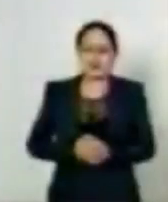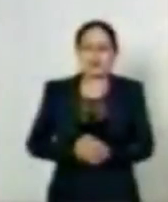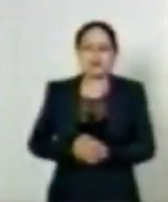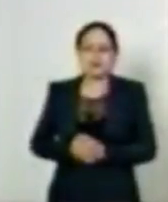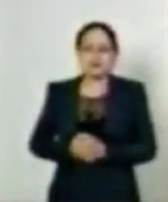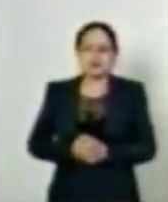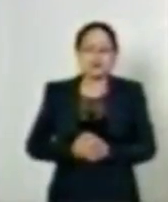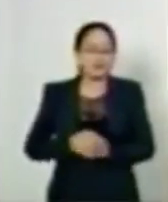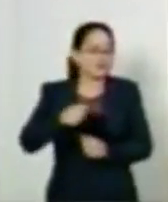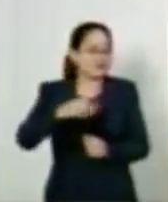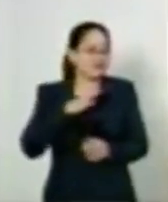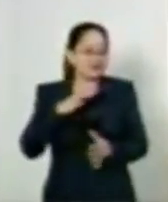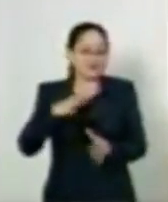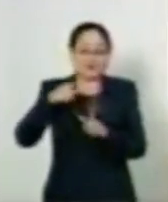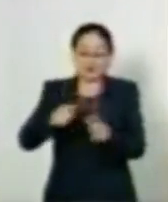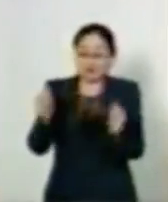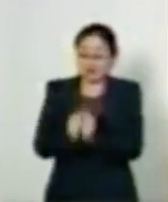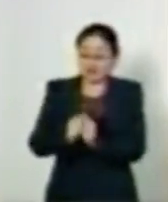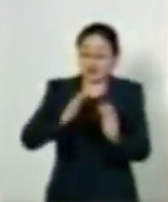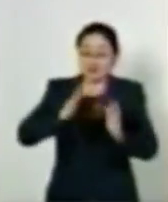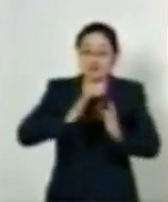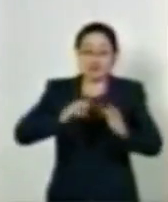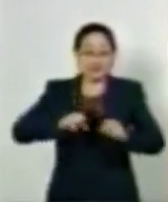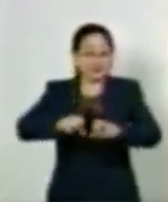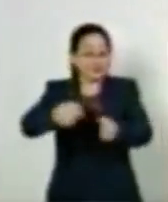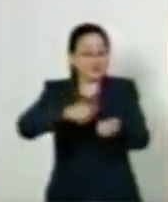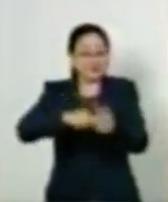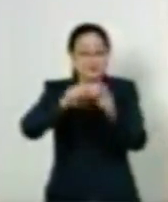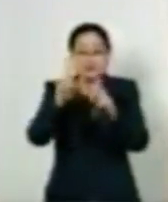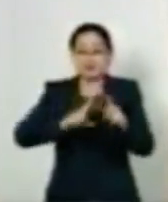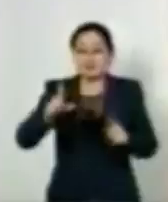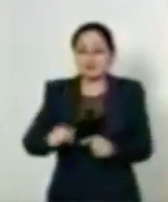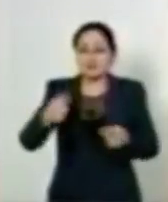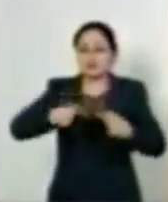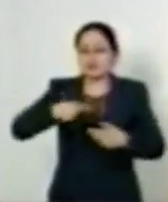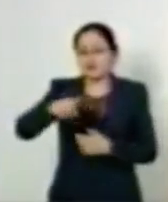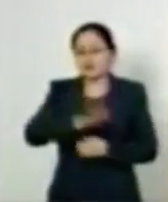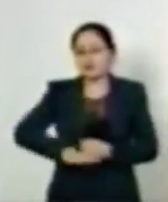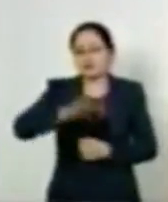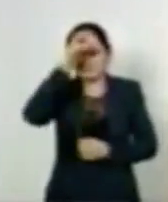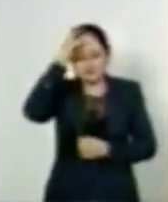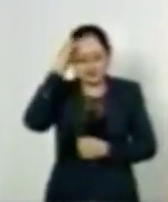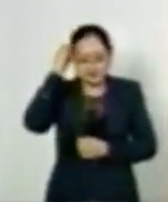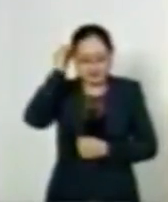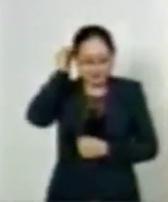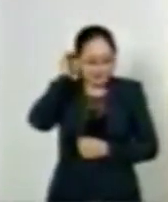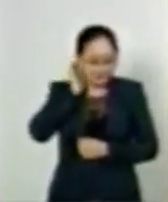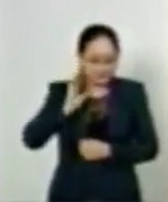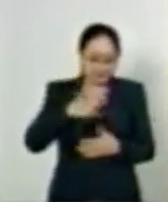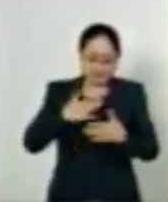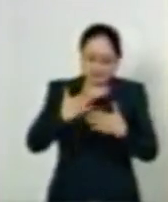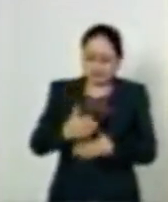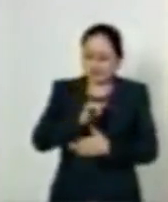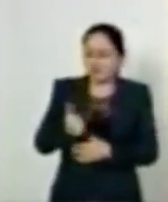Ante una inminente militarización del país, la ciudadanía no puede confiar en las promesas